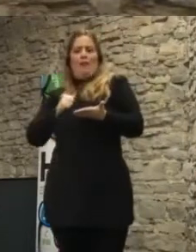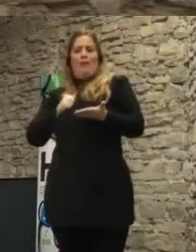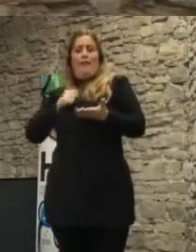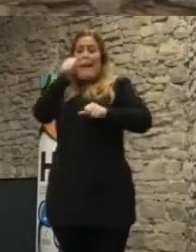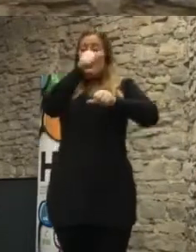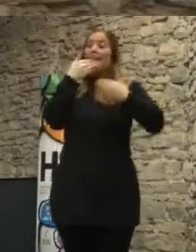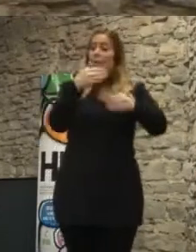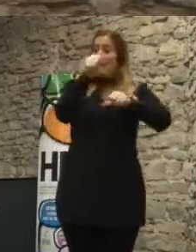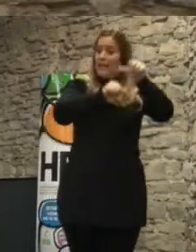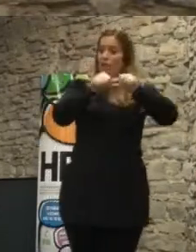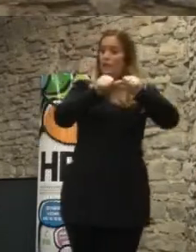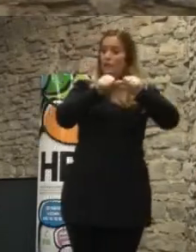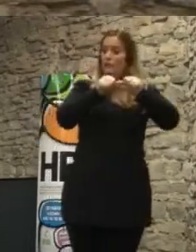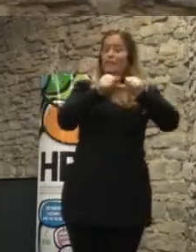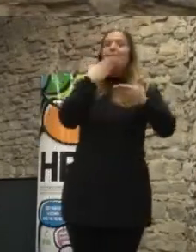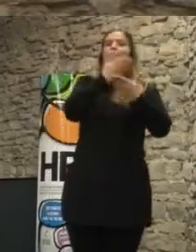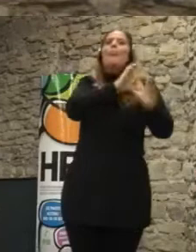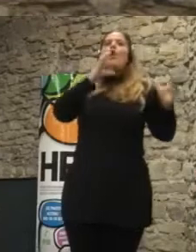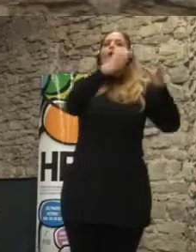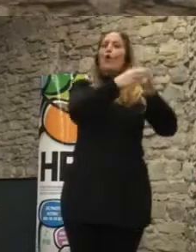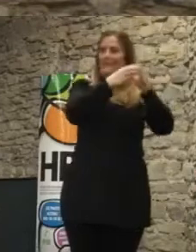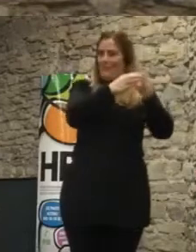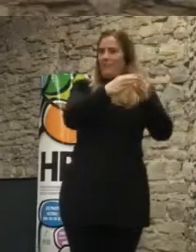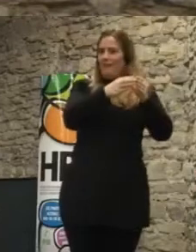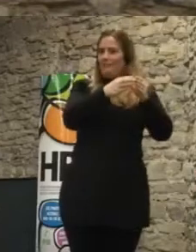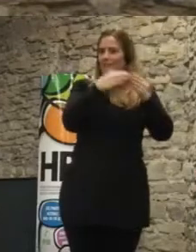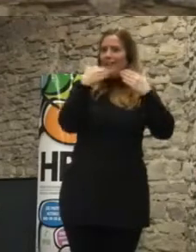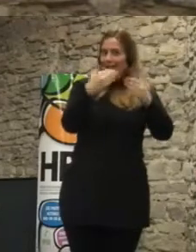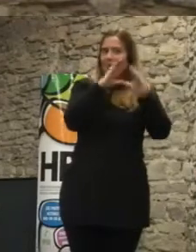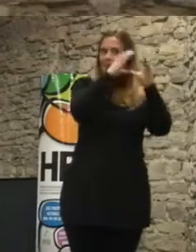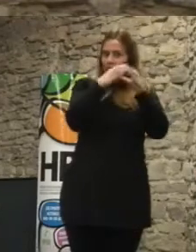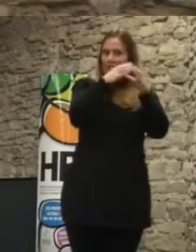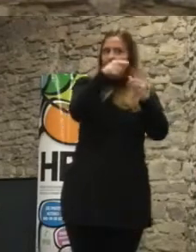lo colectivo, pues hay mediación, diálogo,